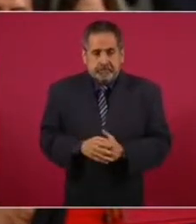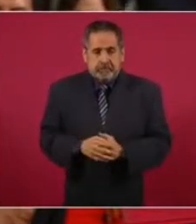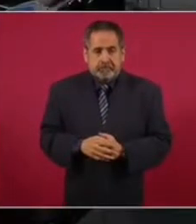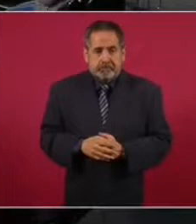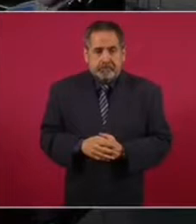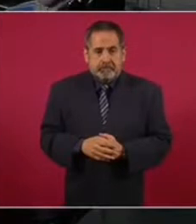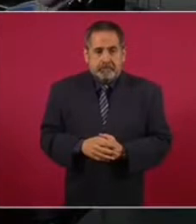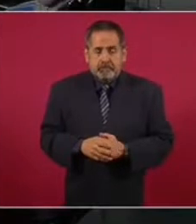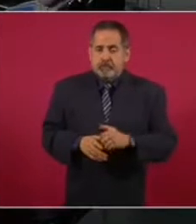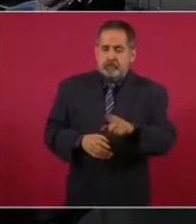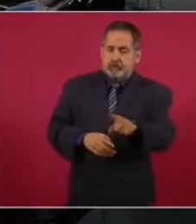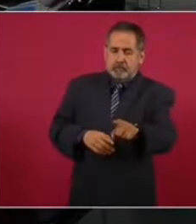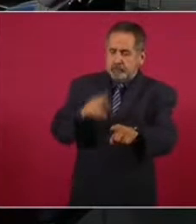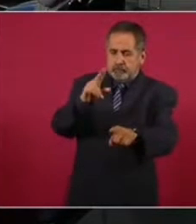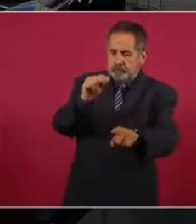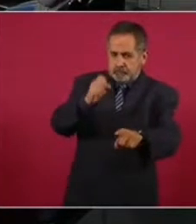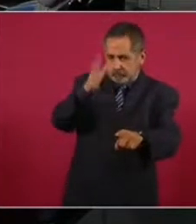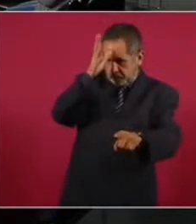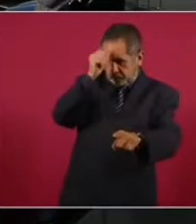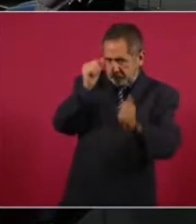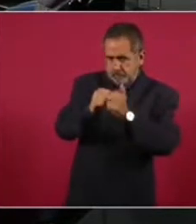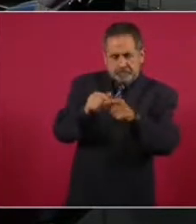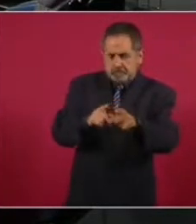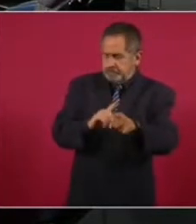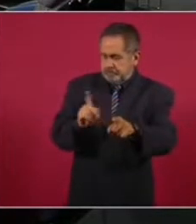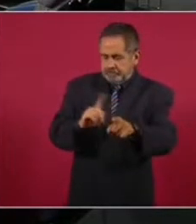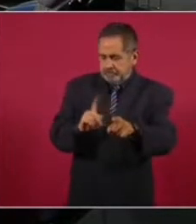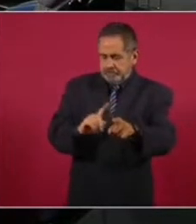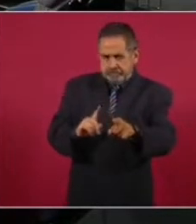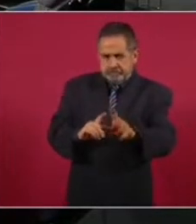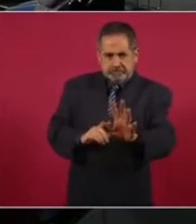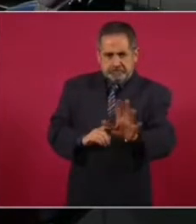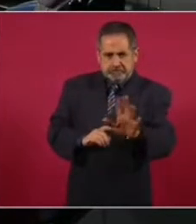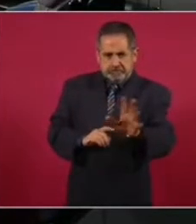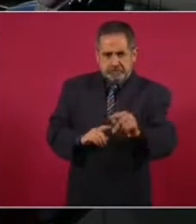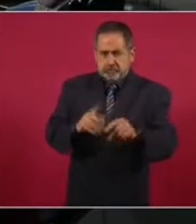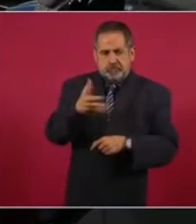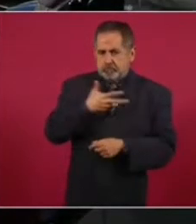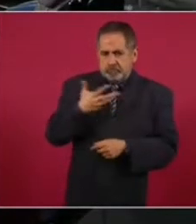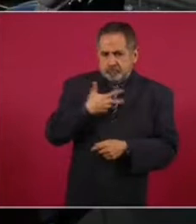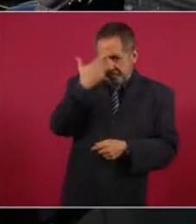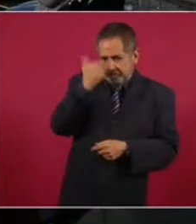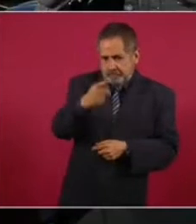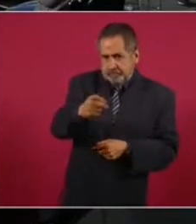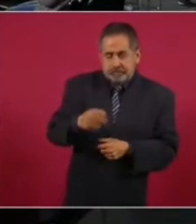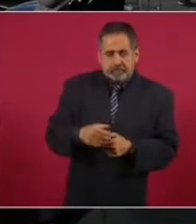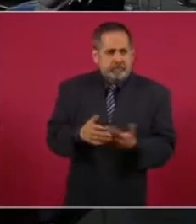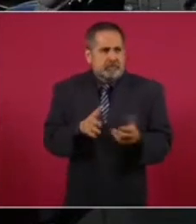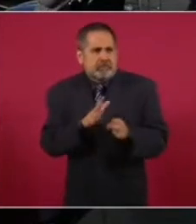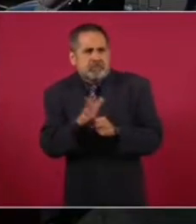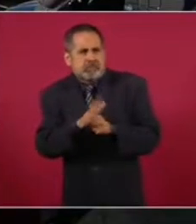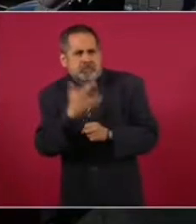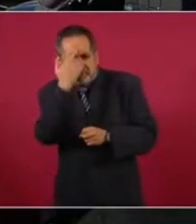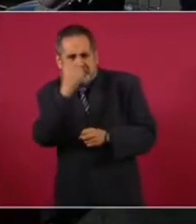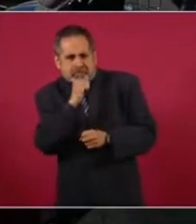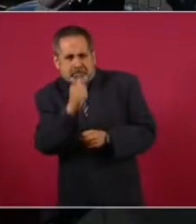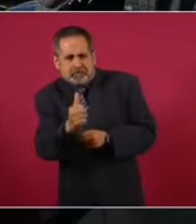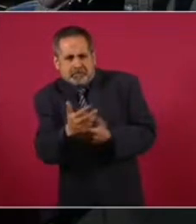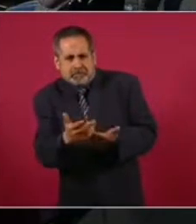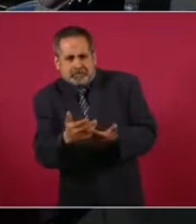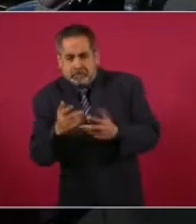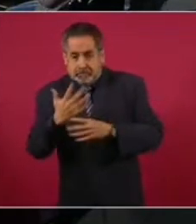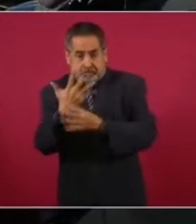coincido contigo, no estoy de acuerdo y considero que no tienes razón. Pero ¿en qué parte no tengo razón? Estos son